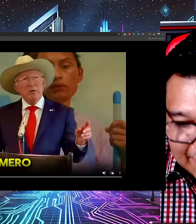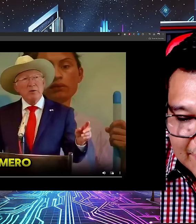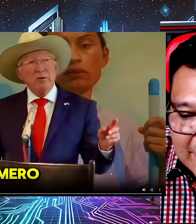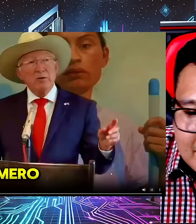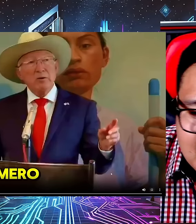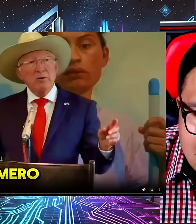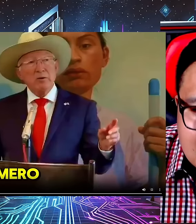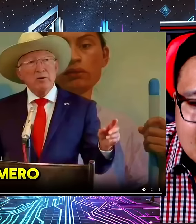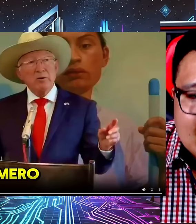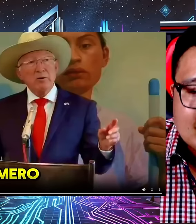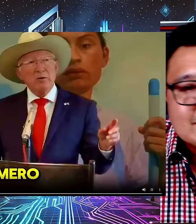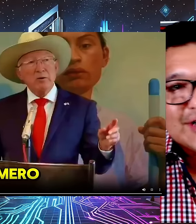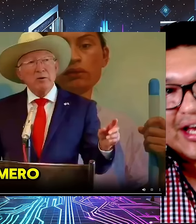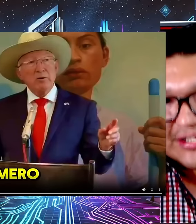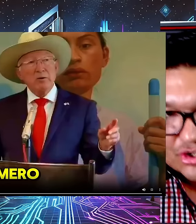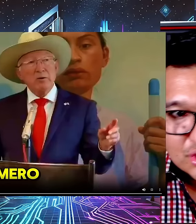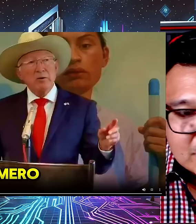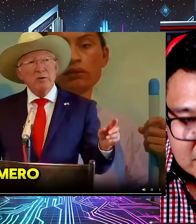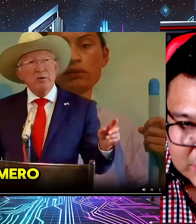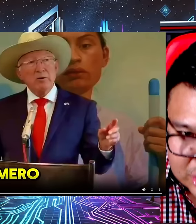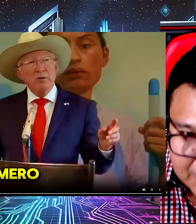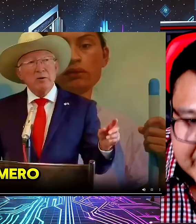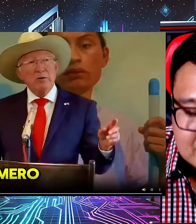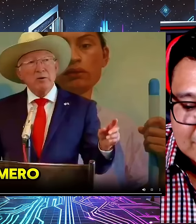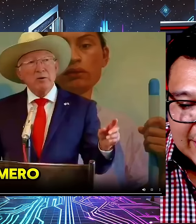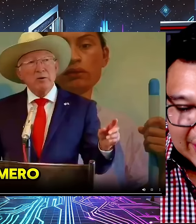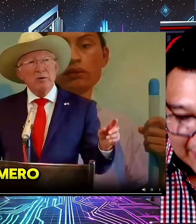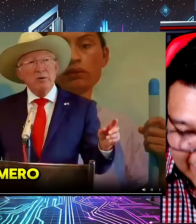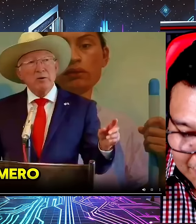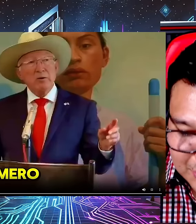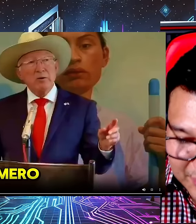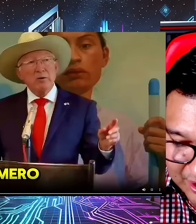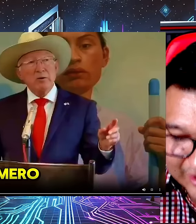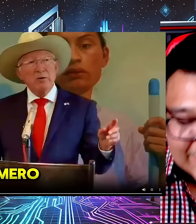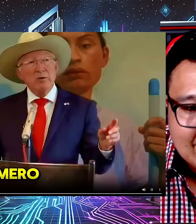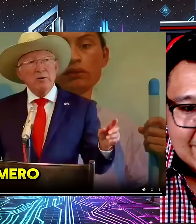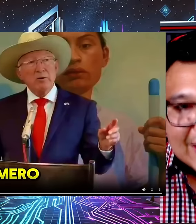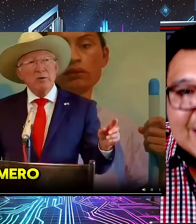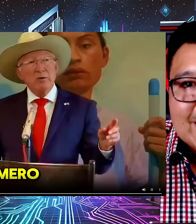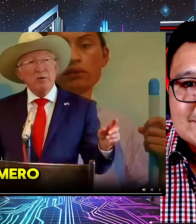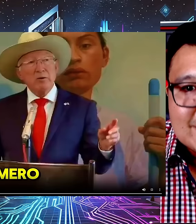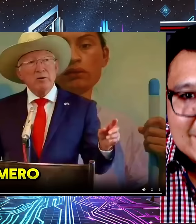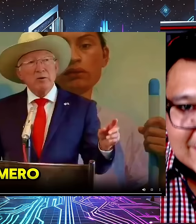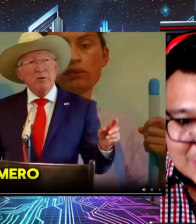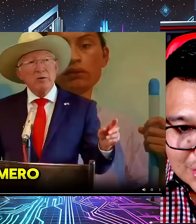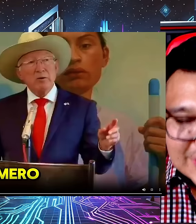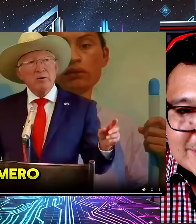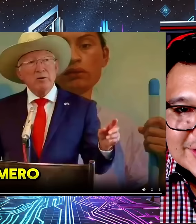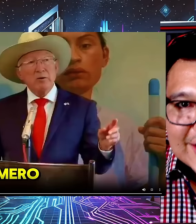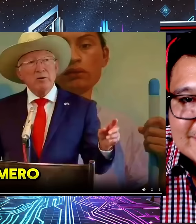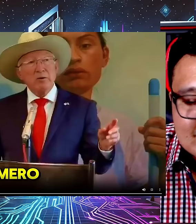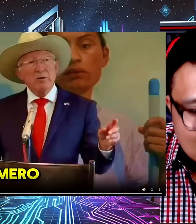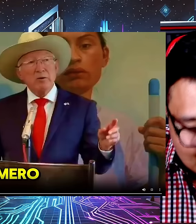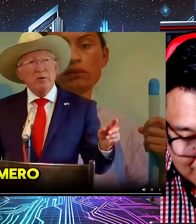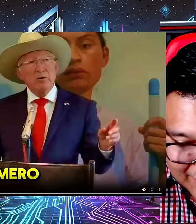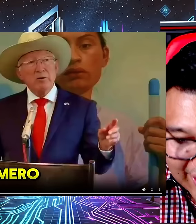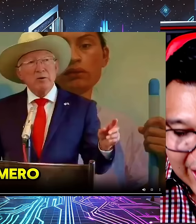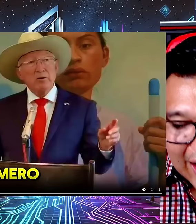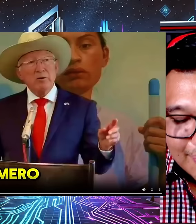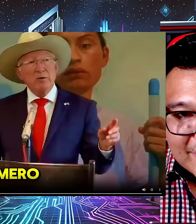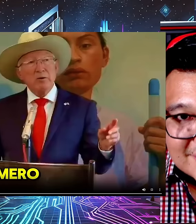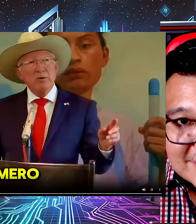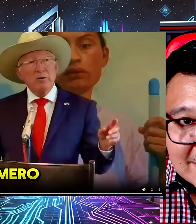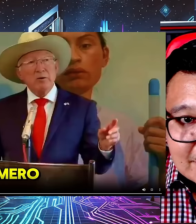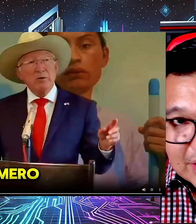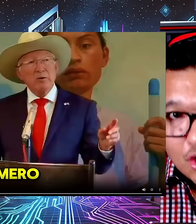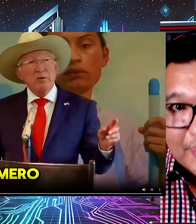para que para la extradición de dicho personaje. Veamos primero que nada las declaraciones que hicieron